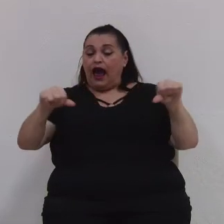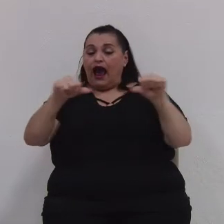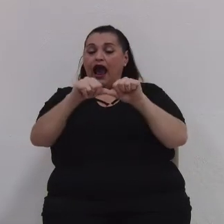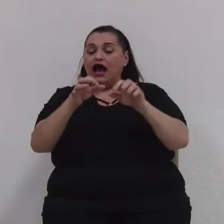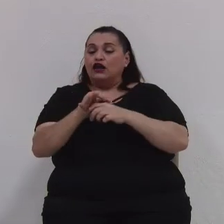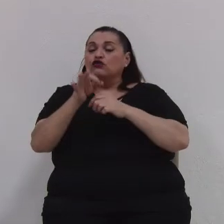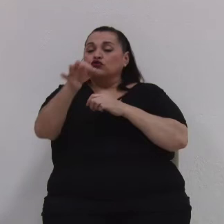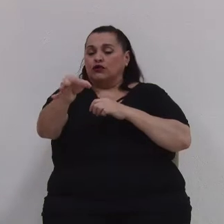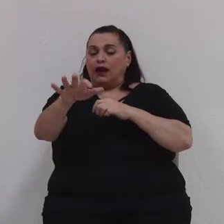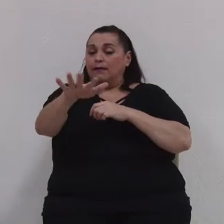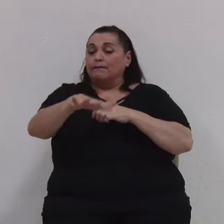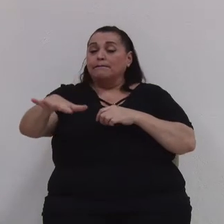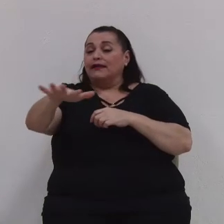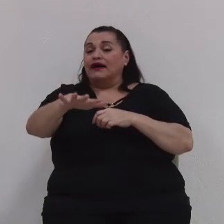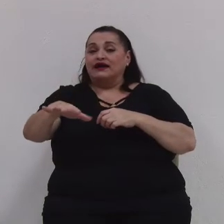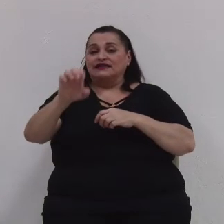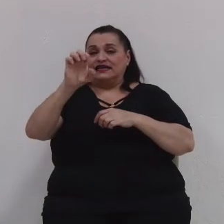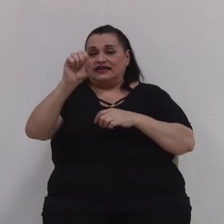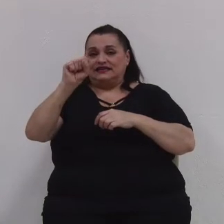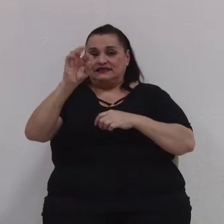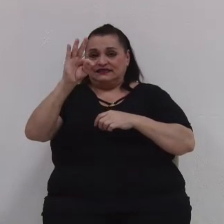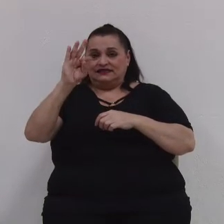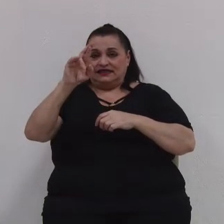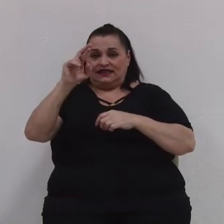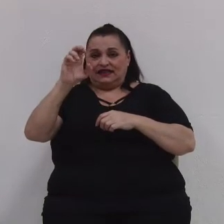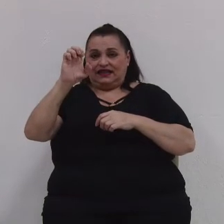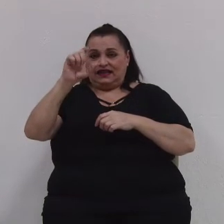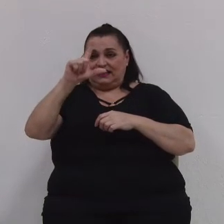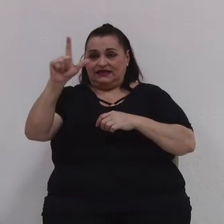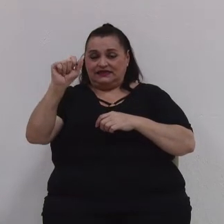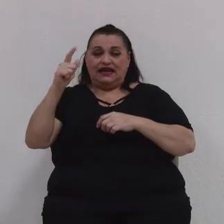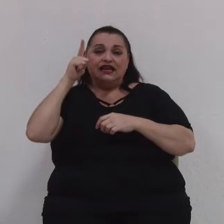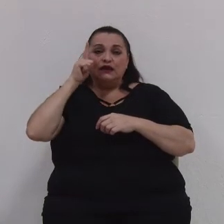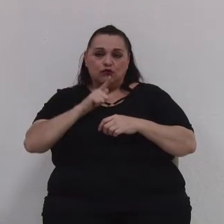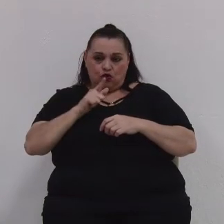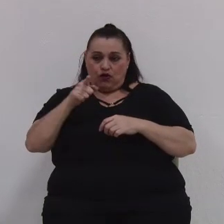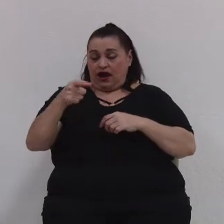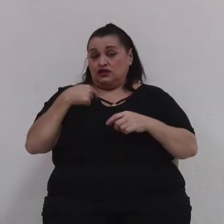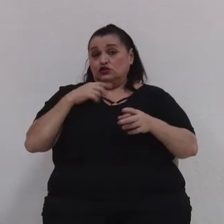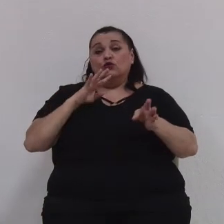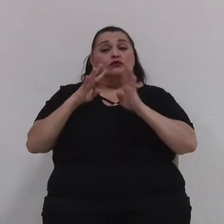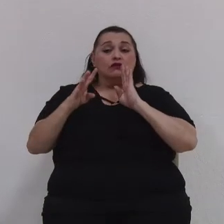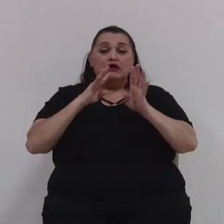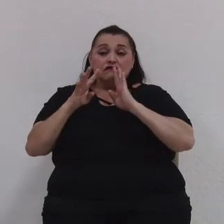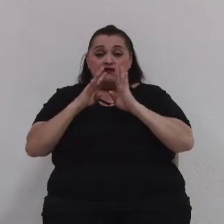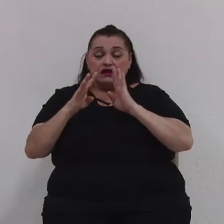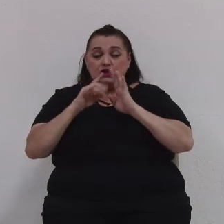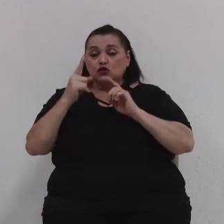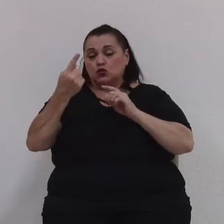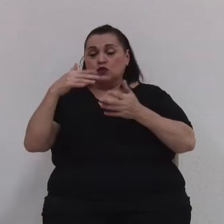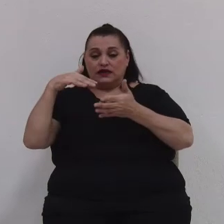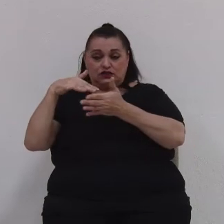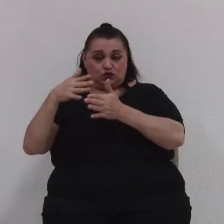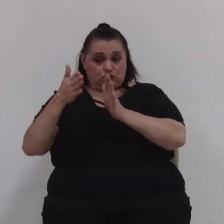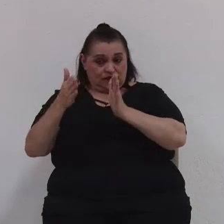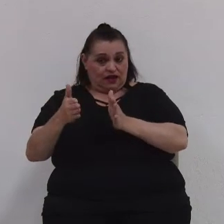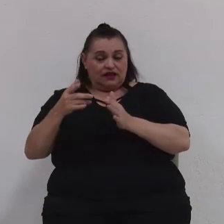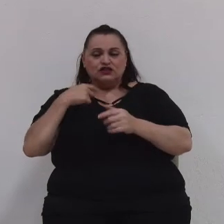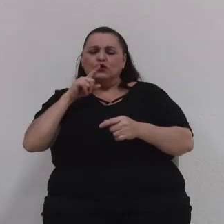Valle de la Estrella de Limón. Y ahí, en una conversación informal con una estudiante,